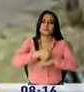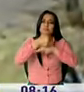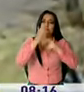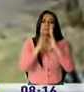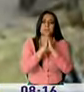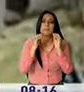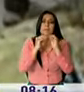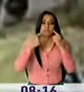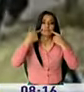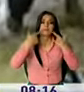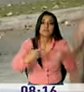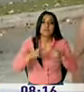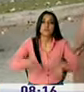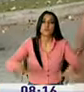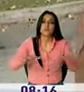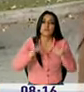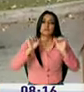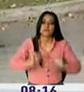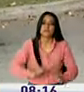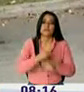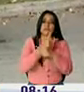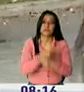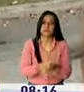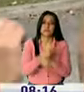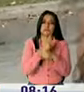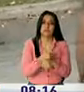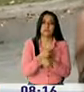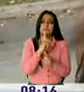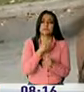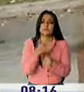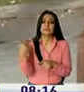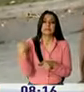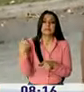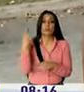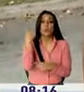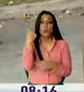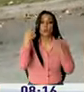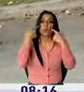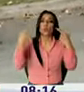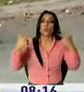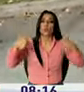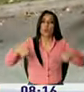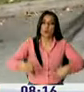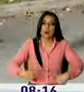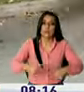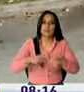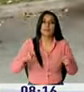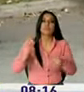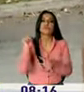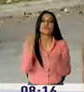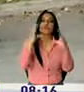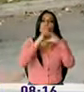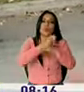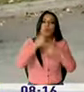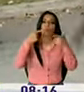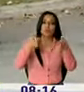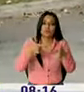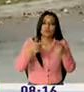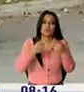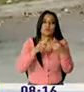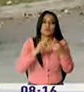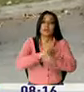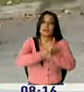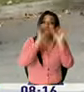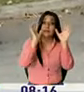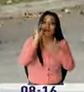atención en la zona. En realidad hay un guardia, pero viene solo a las noches. Y de ahí en la tarde y en la